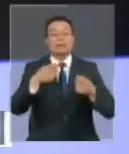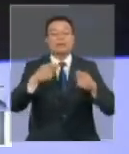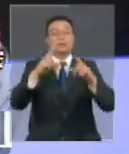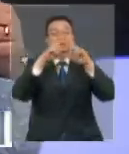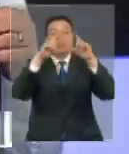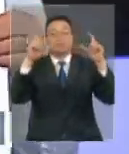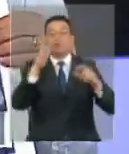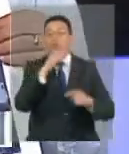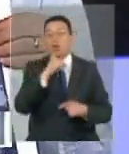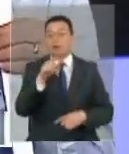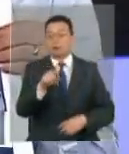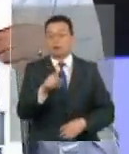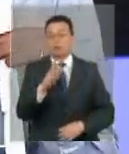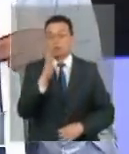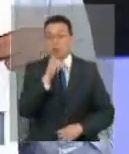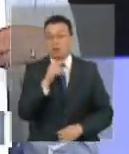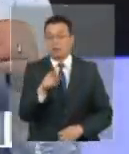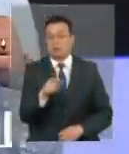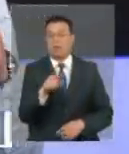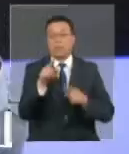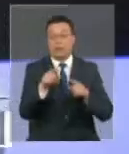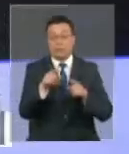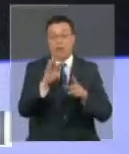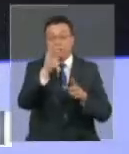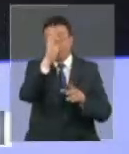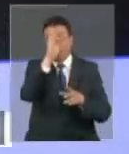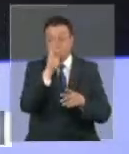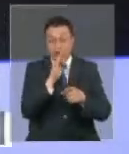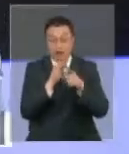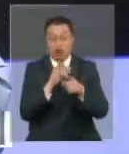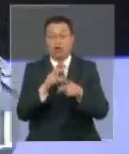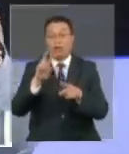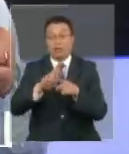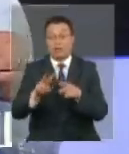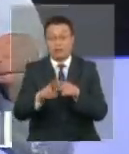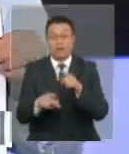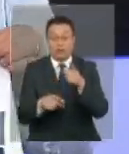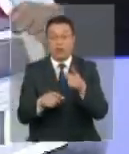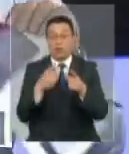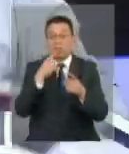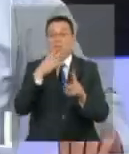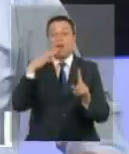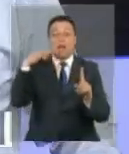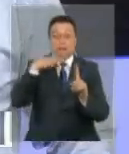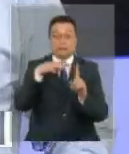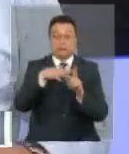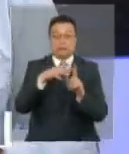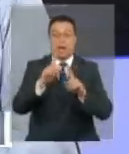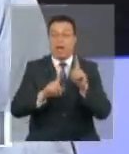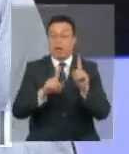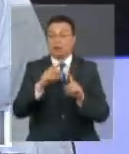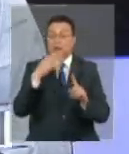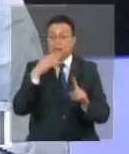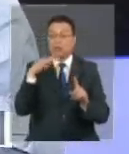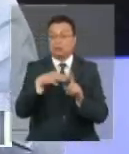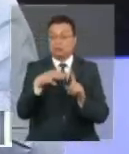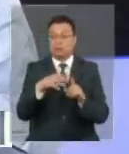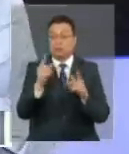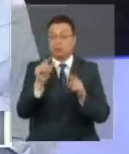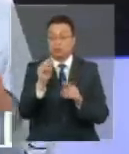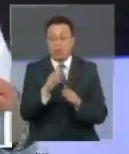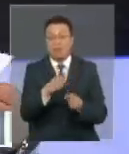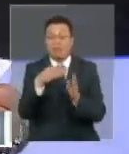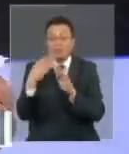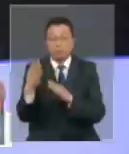Gracias. Eso es falso. Como no el sabemos, funcionario, mira, como el funcionario que lo hizo tiene que recibir algún reto de algún jefe, al